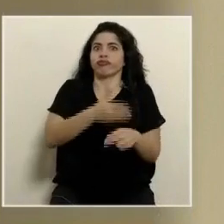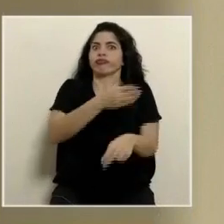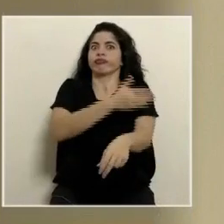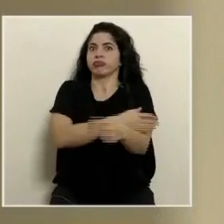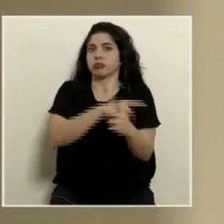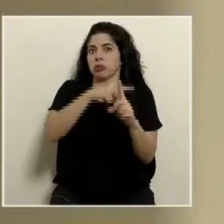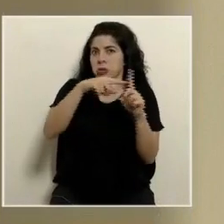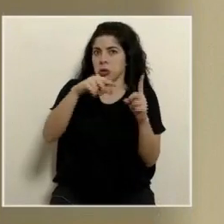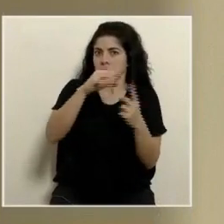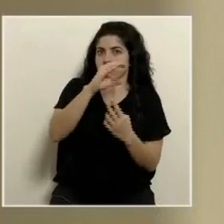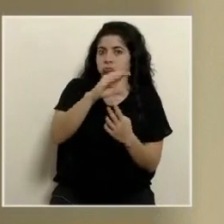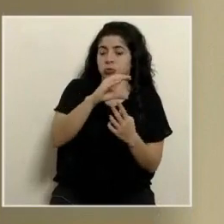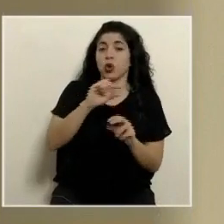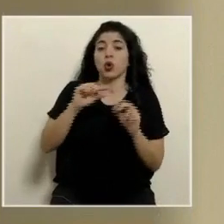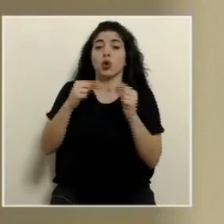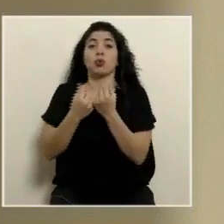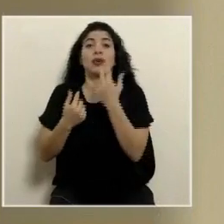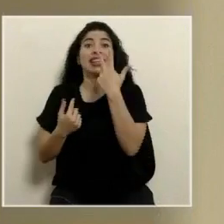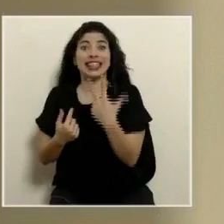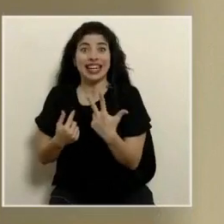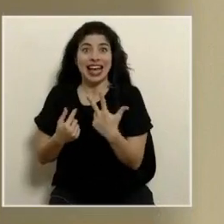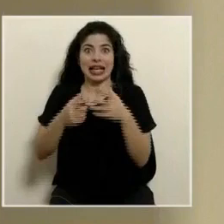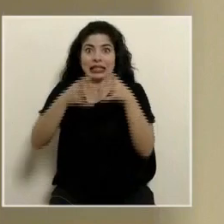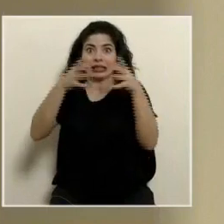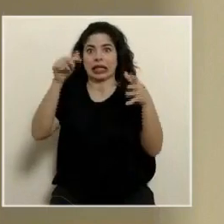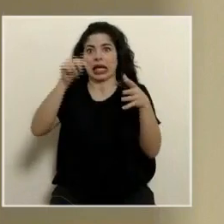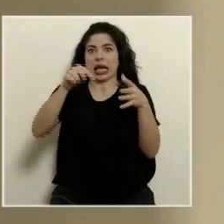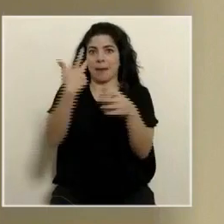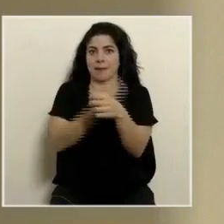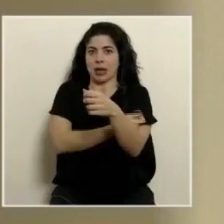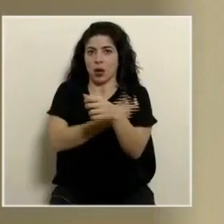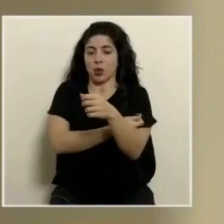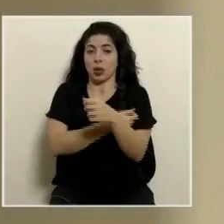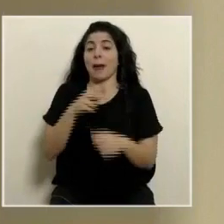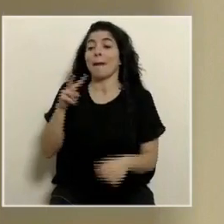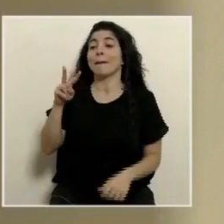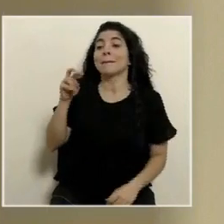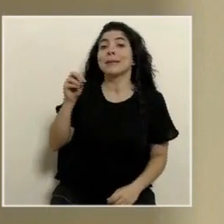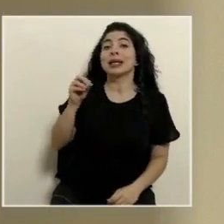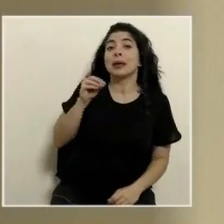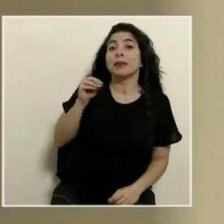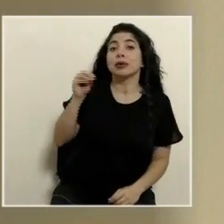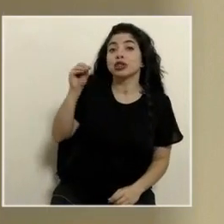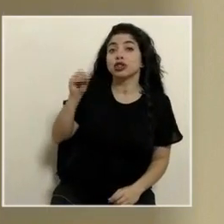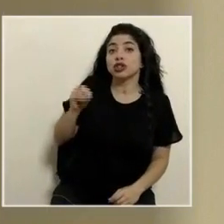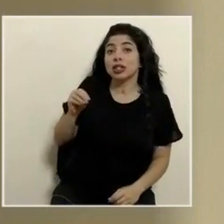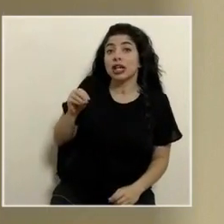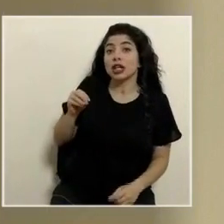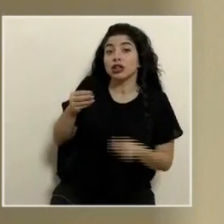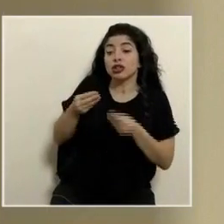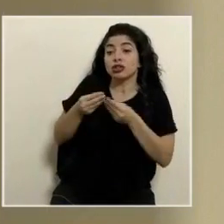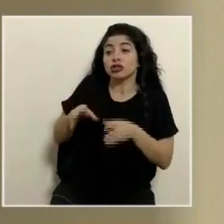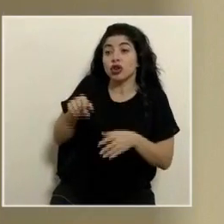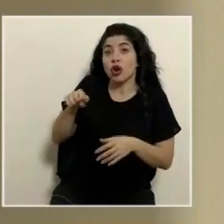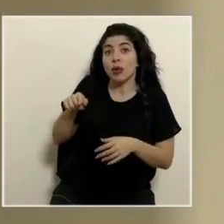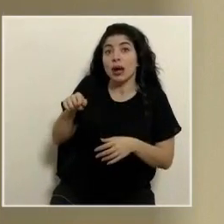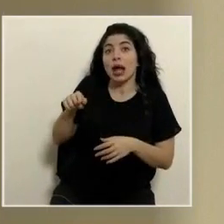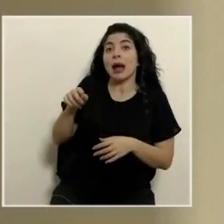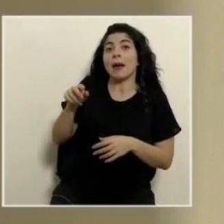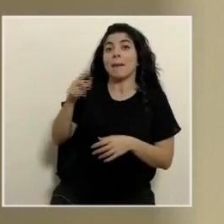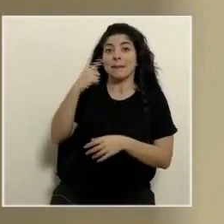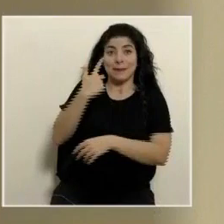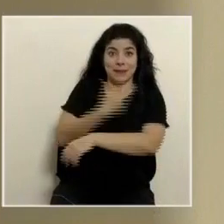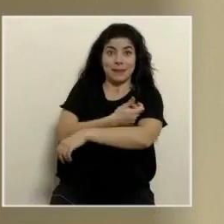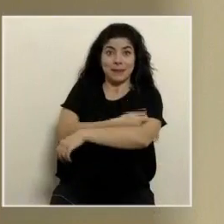avanzado, el grupo 3, y entonces hasta un 20% de las dosis restantes se usarán justamente para